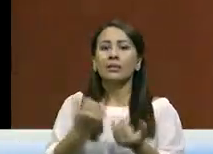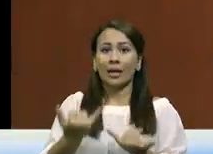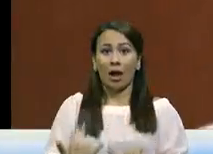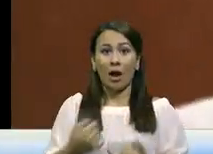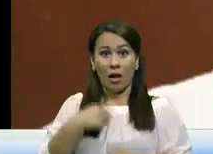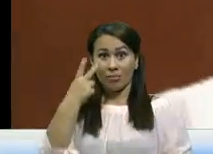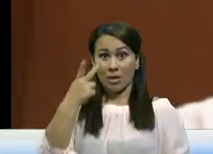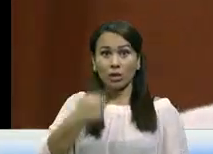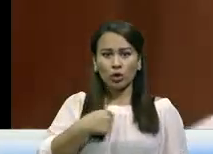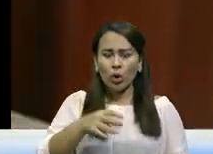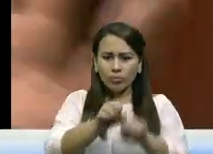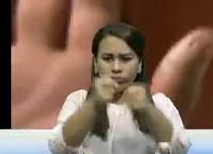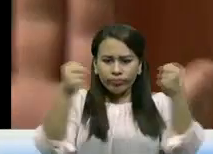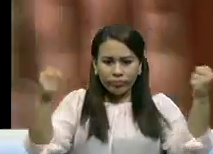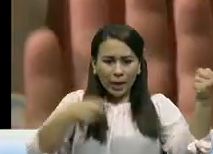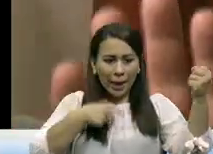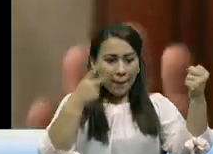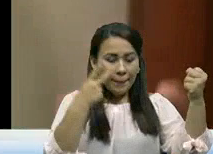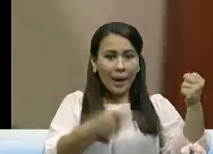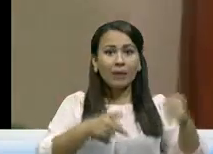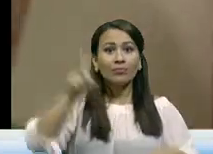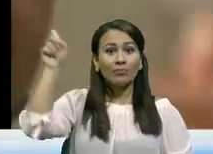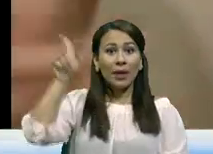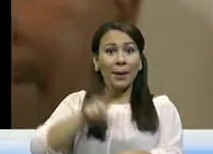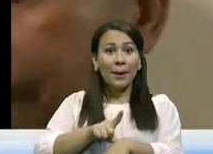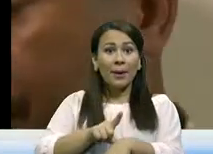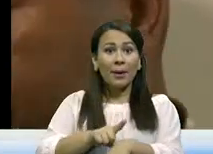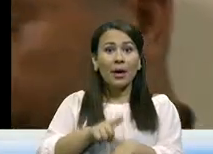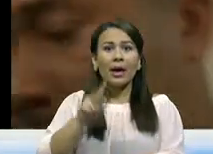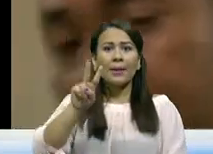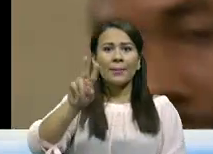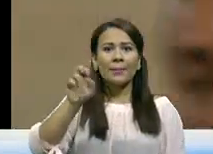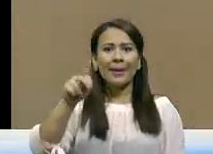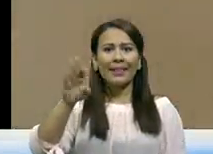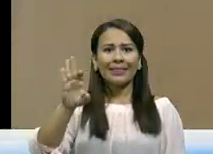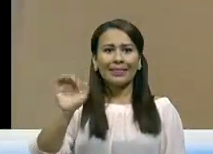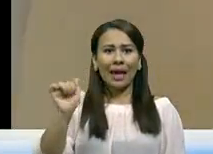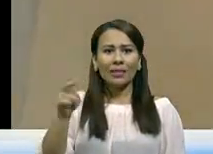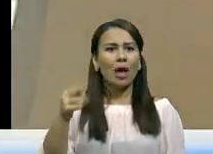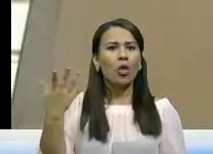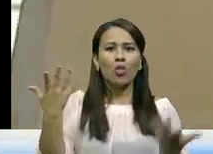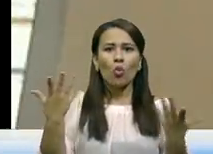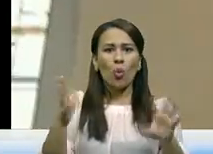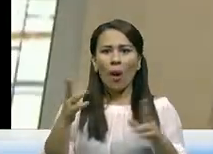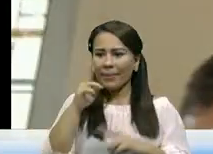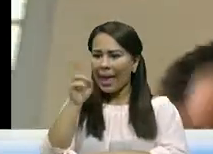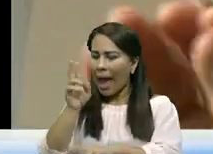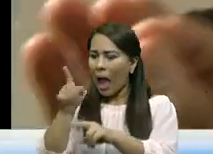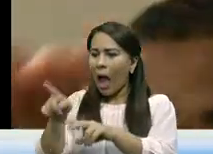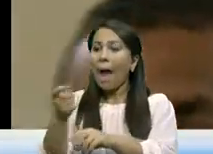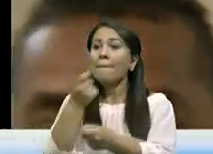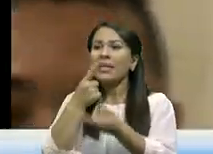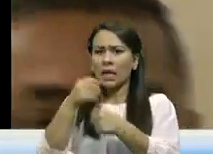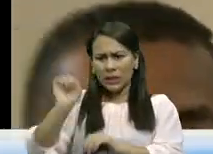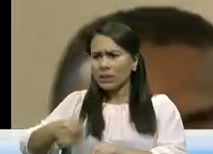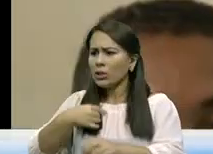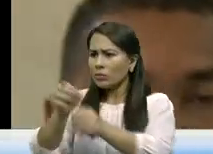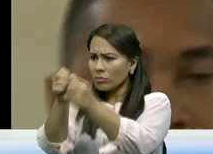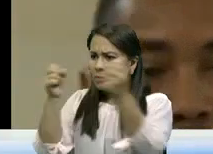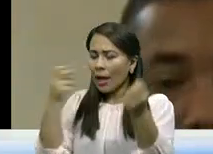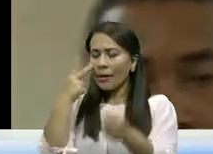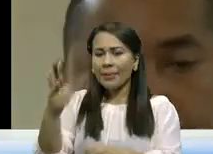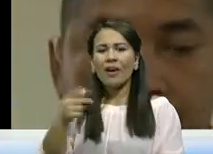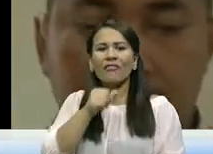lo he comprobado. En Ventana me dijeron que también faltaba medicina, pero no pude hacer una investigación más profunda. Otro caso,